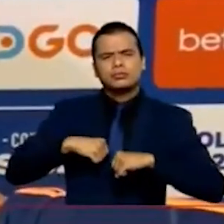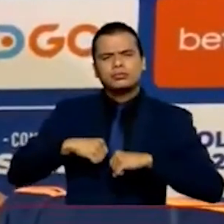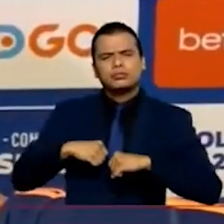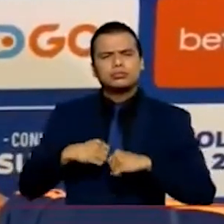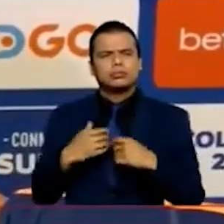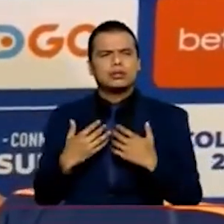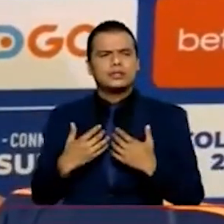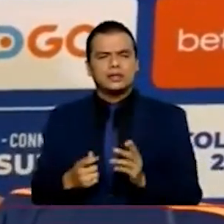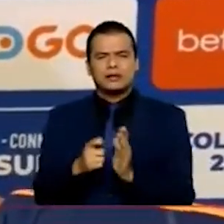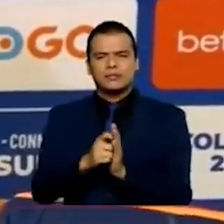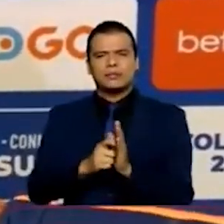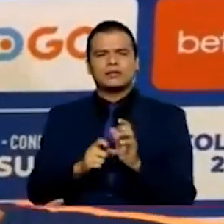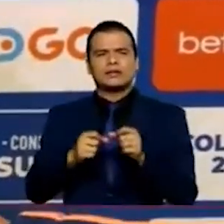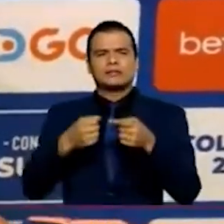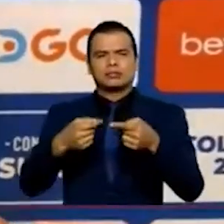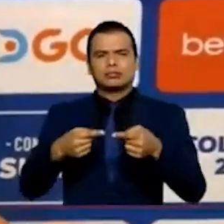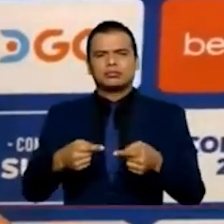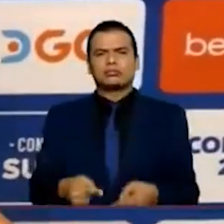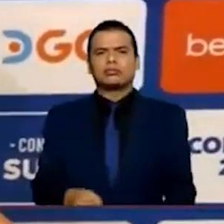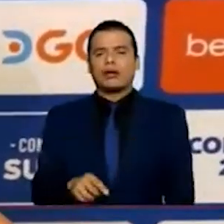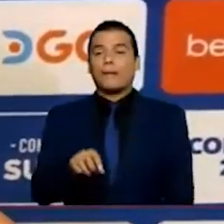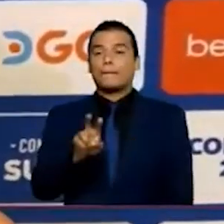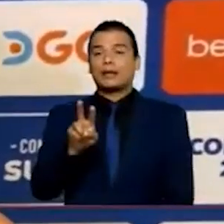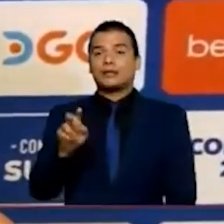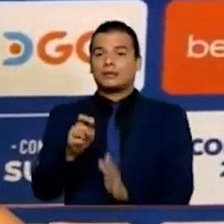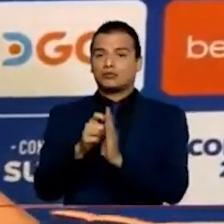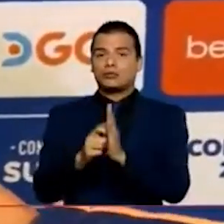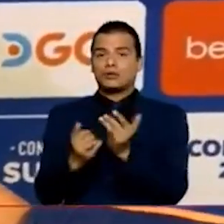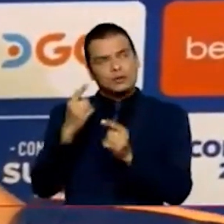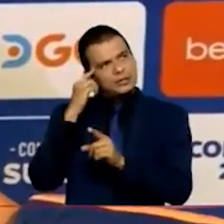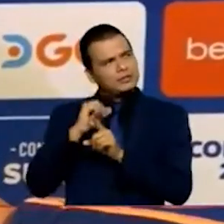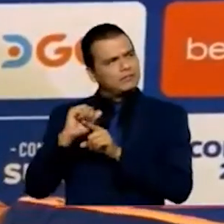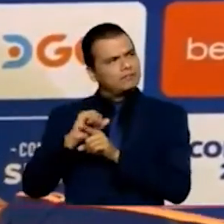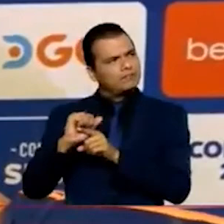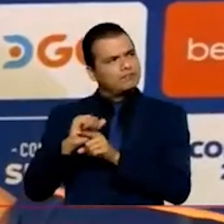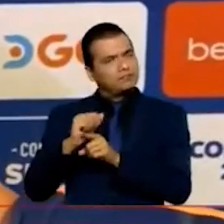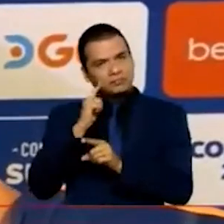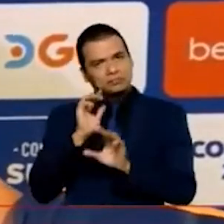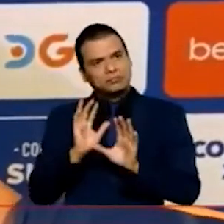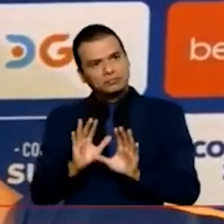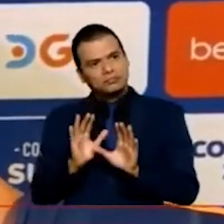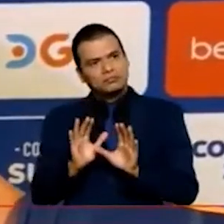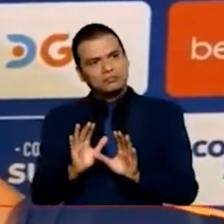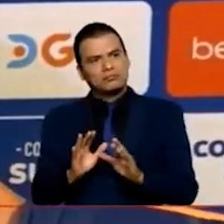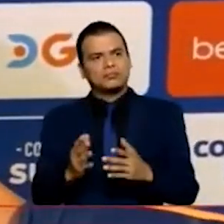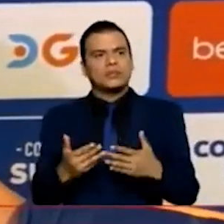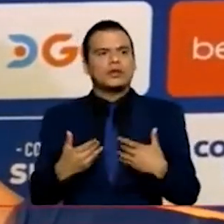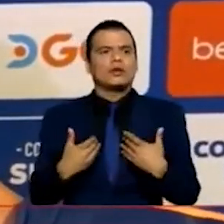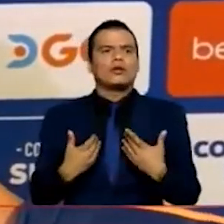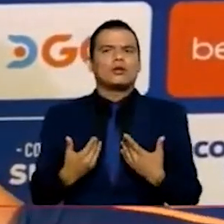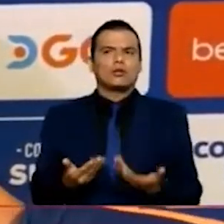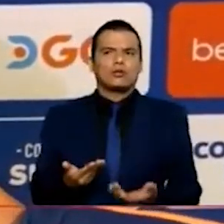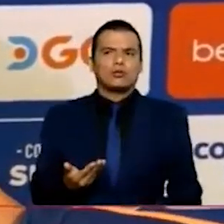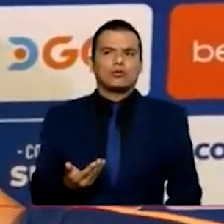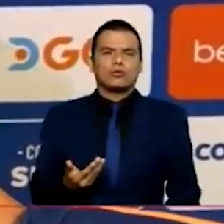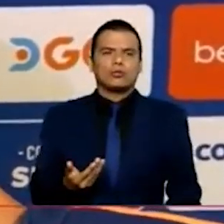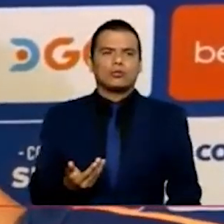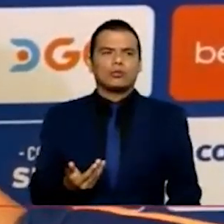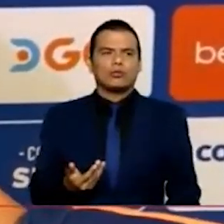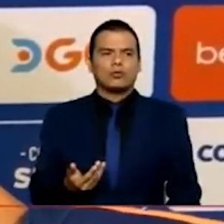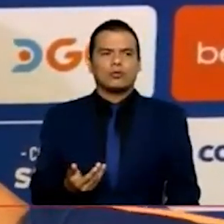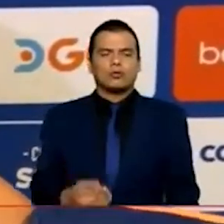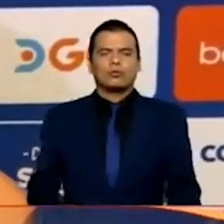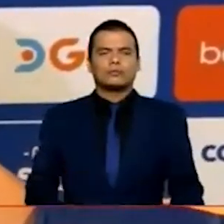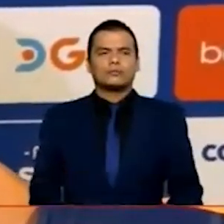en 22 ocasiones, y ahora la preparación lo estamos visualizando así. Una parte aquí, luego ir